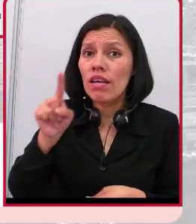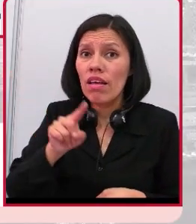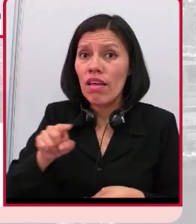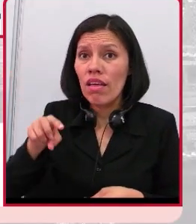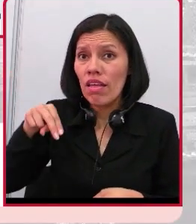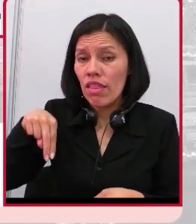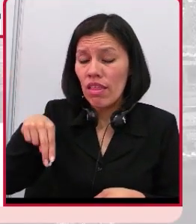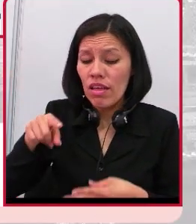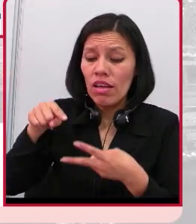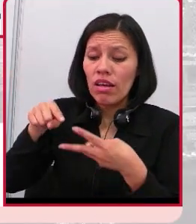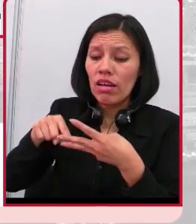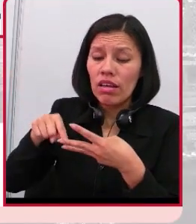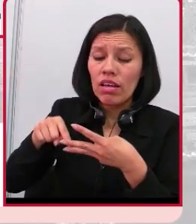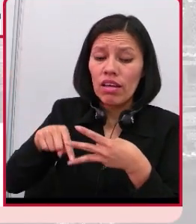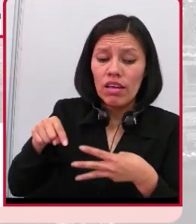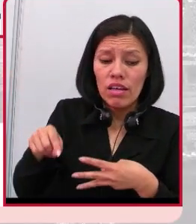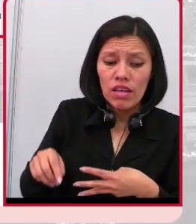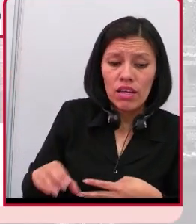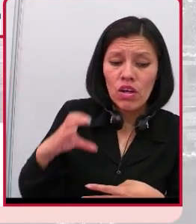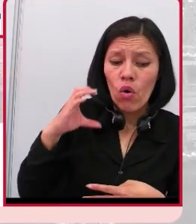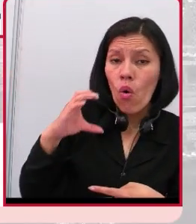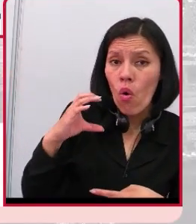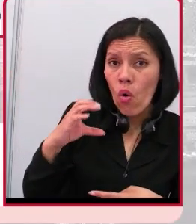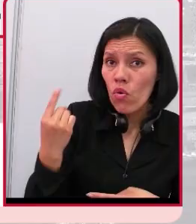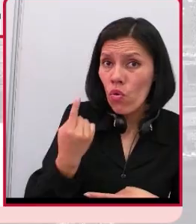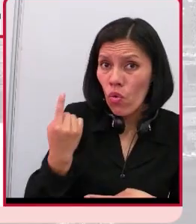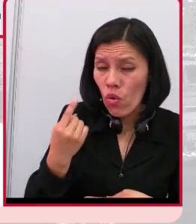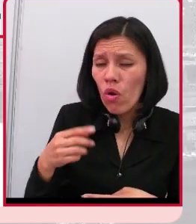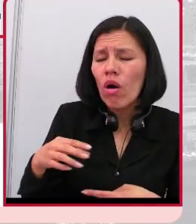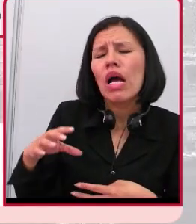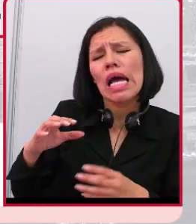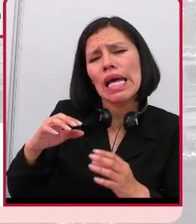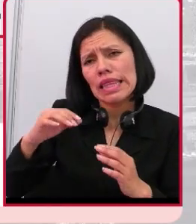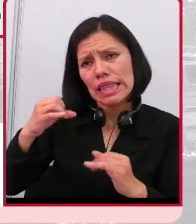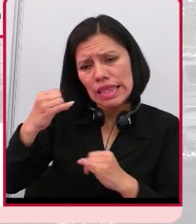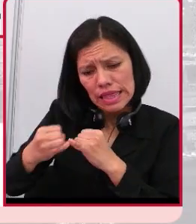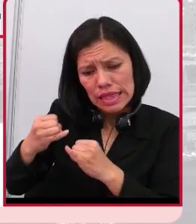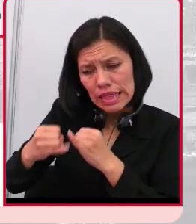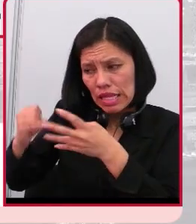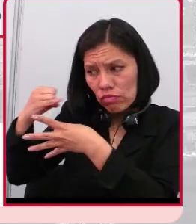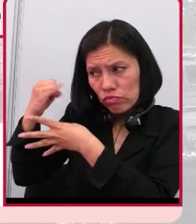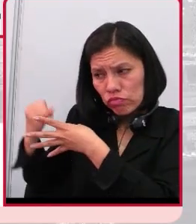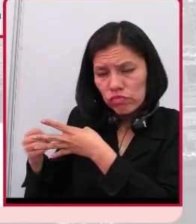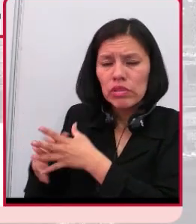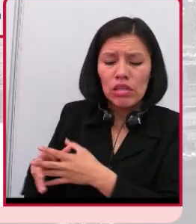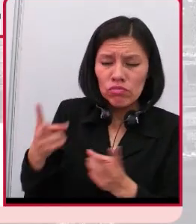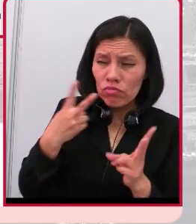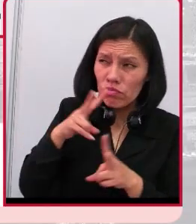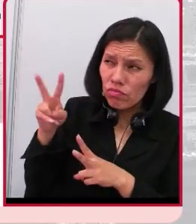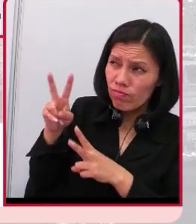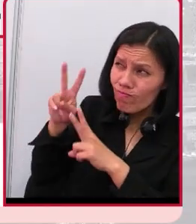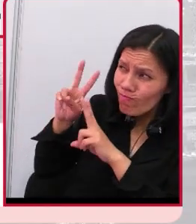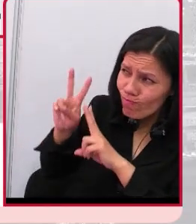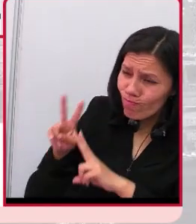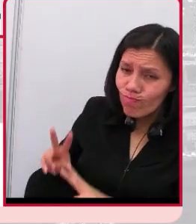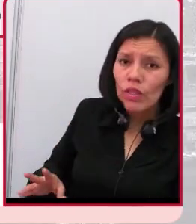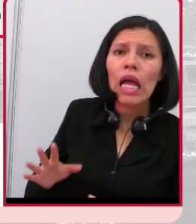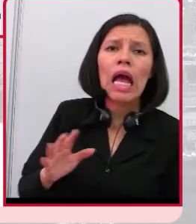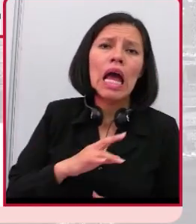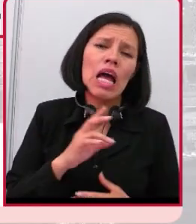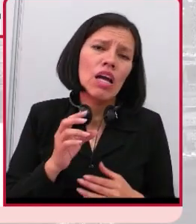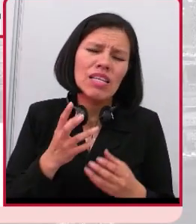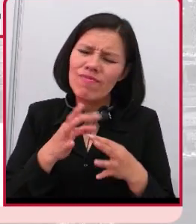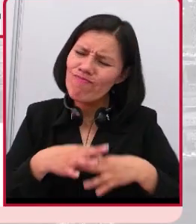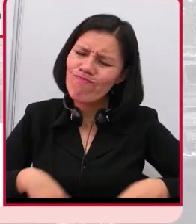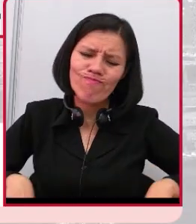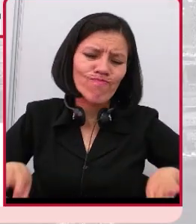cobre, el tercer diagrama. El rojo Yo quisiera Sí, pedirles ajá. que por favor revisen Sí, con no. cuidado Escuchamos, estos Ajá. diagramas. Lo que está en la plan, no importantes. escuchamos